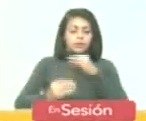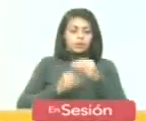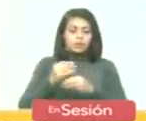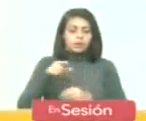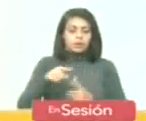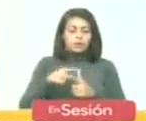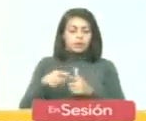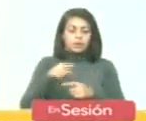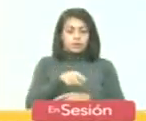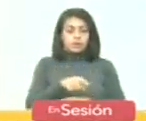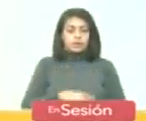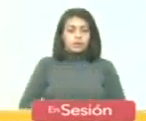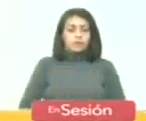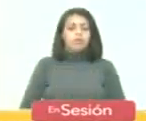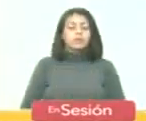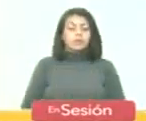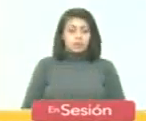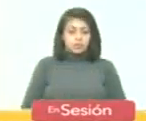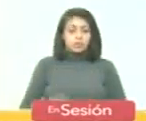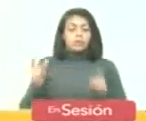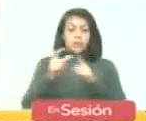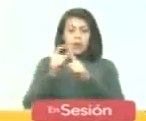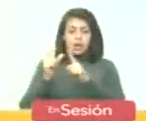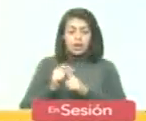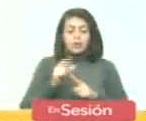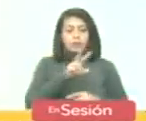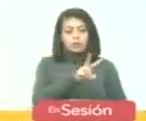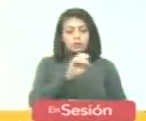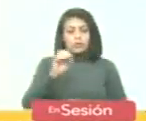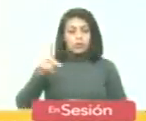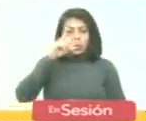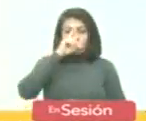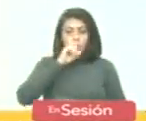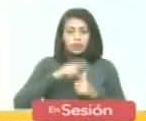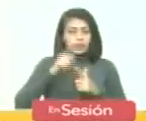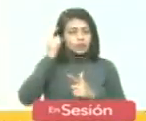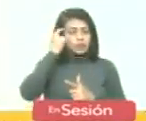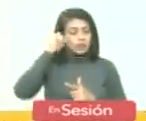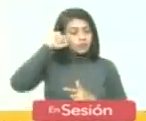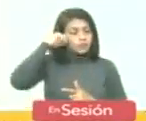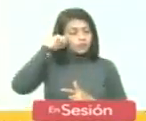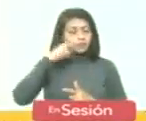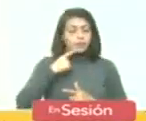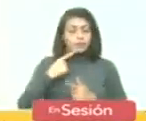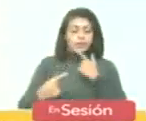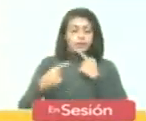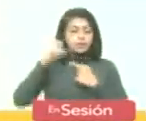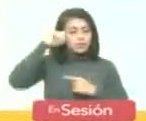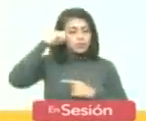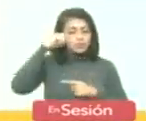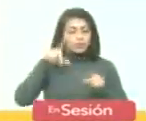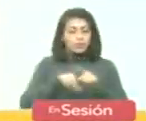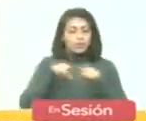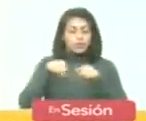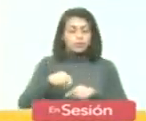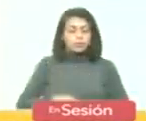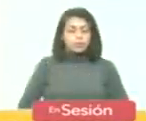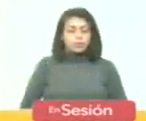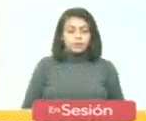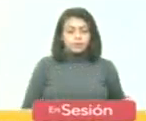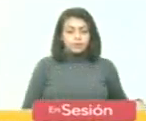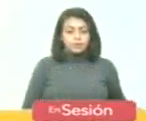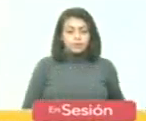idea, el desembarco de un concepto, 200 años, día memorable que merecía ser conmemorado como lo estamos conmemorando, decía